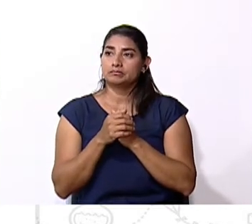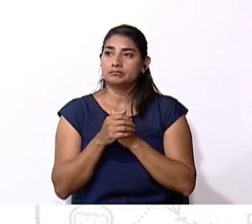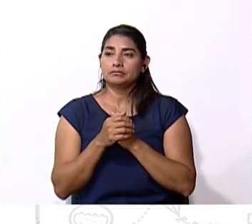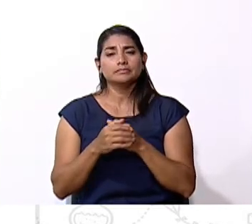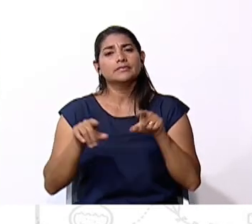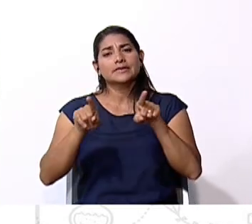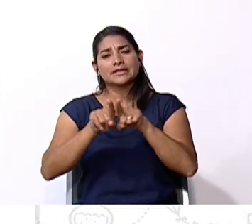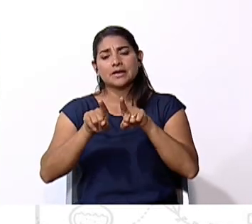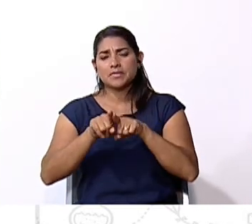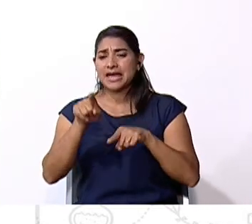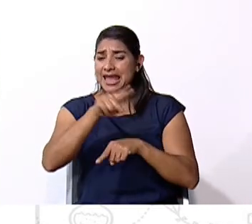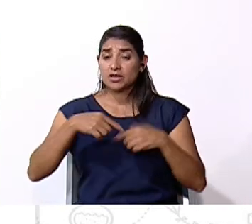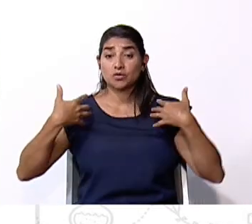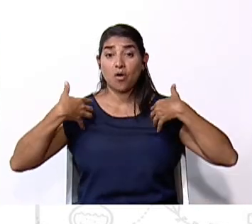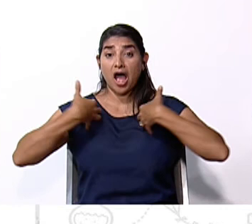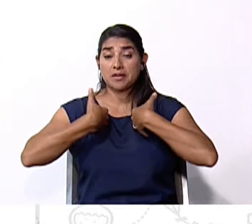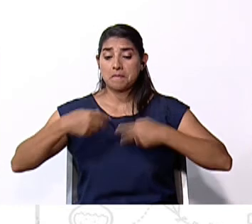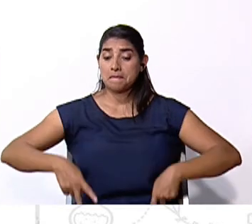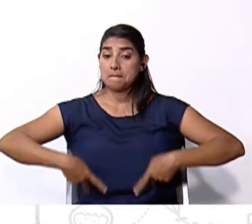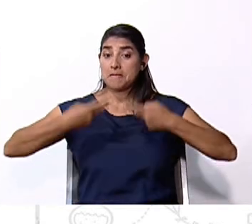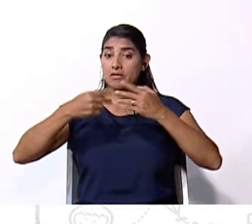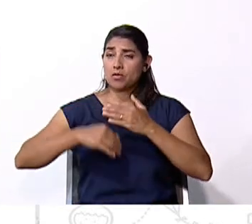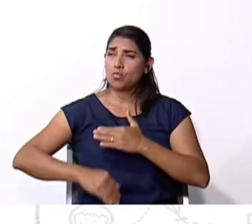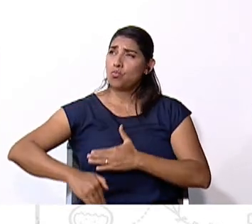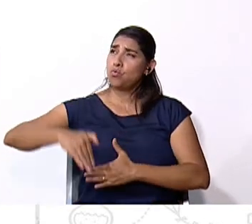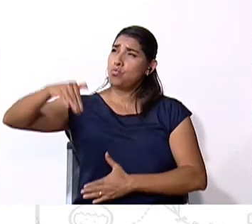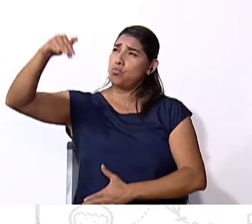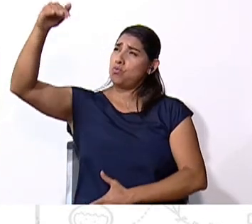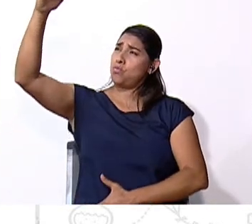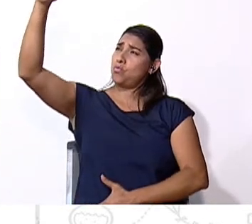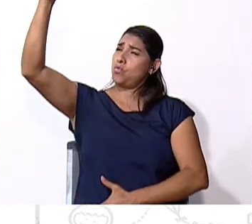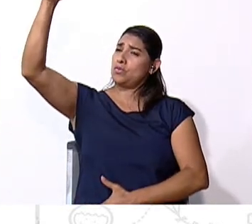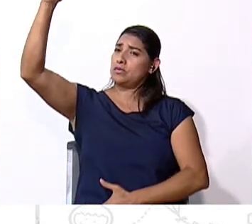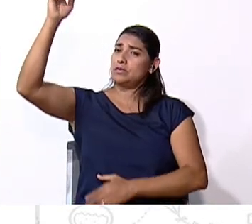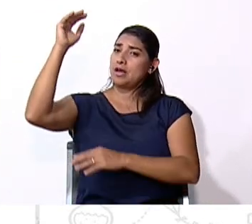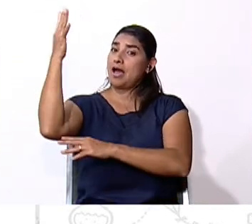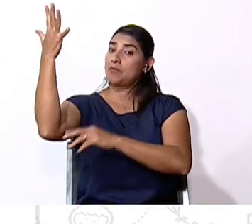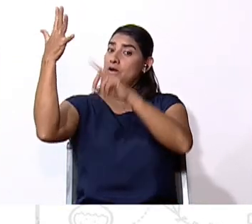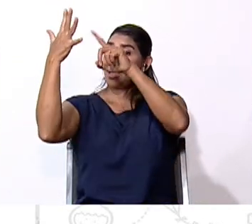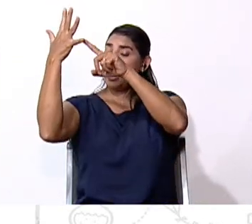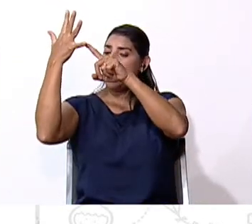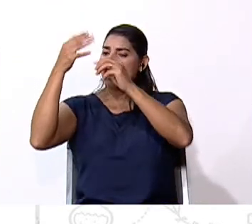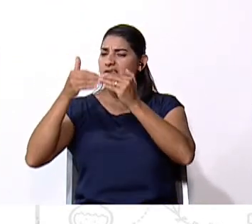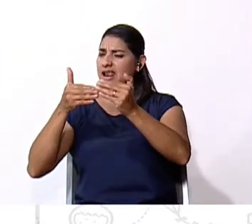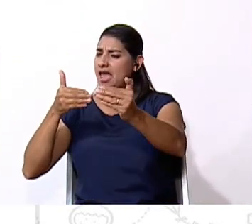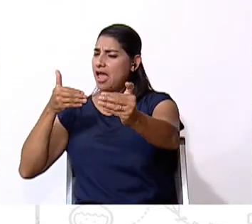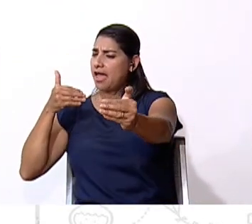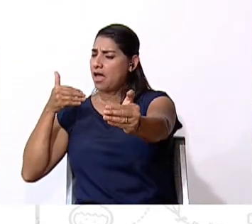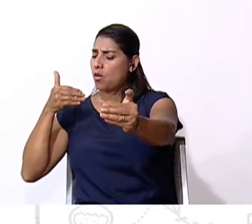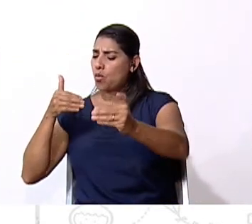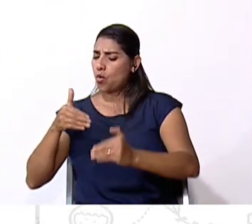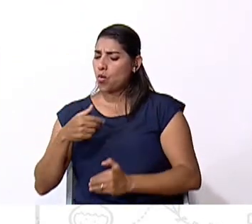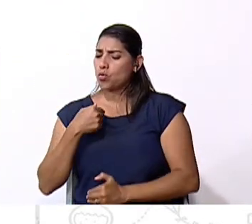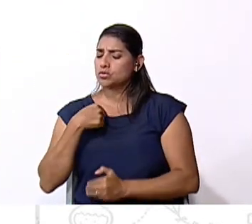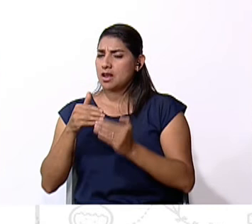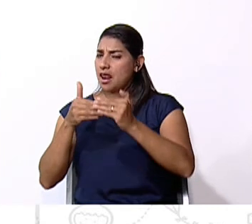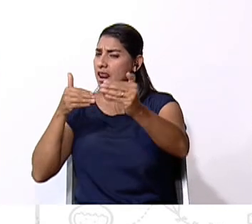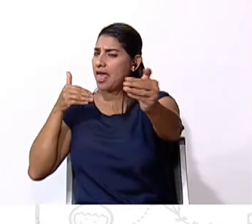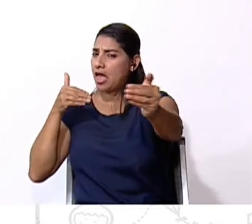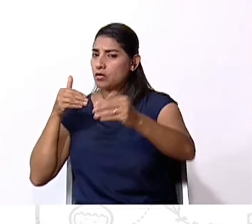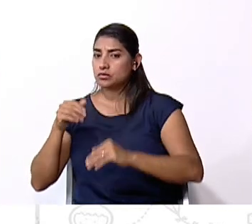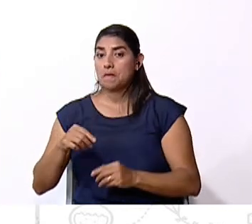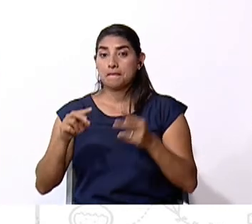Dice, estos mamíferos viven lejos del suelo y arriba de los árboles. Las palabras lejos y